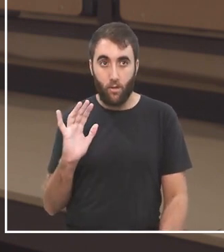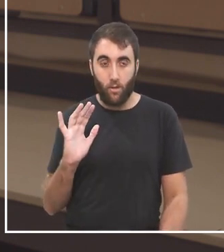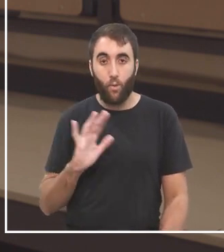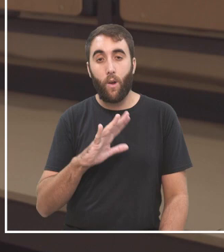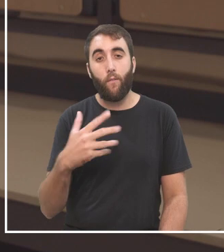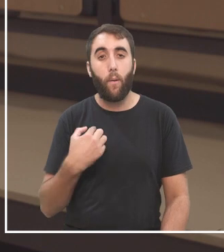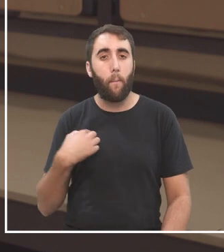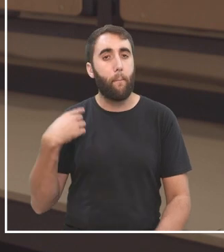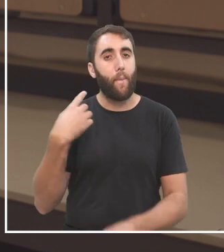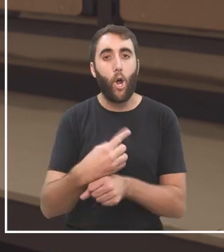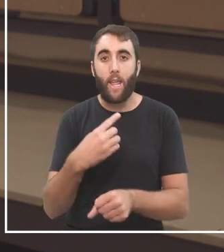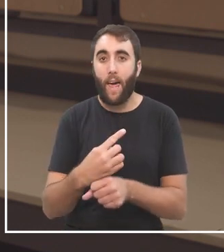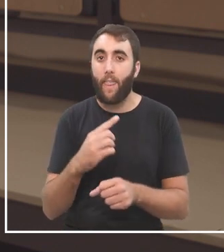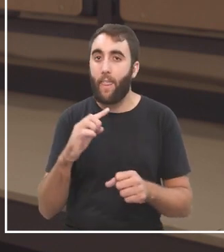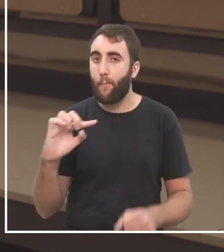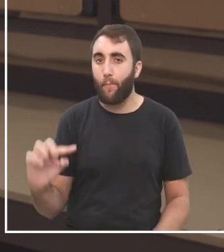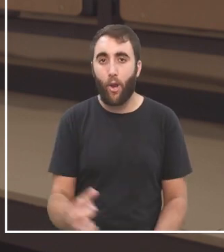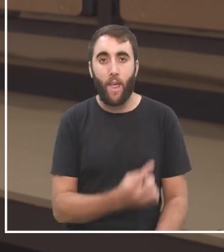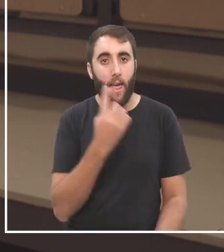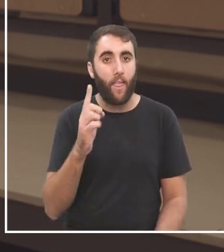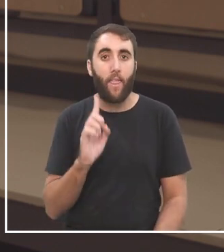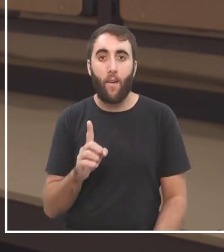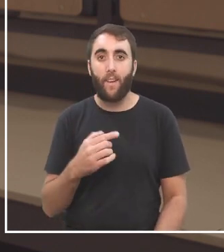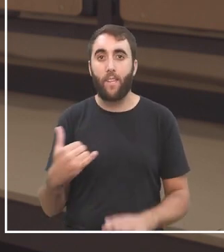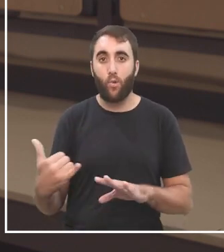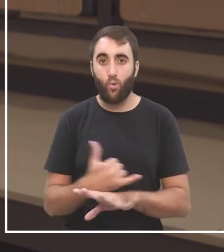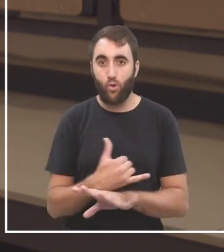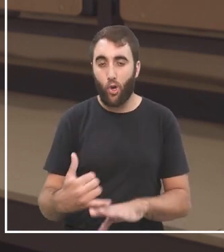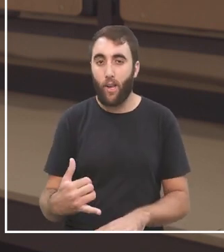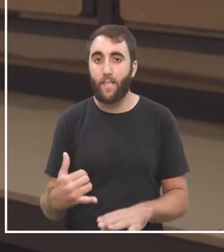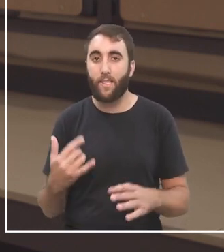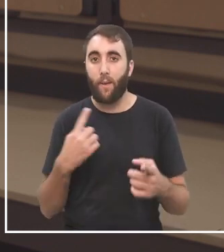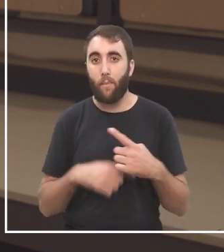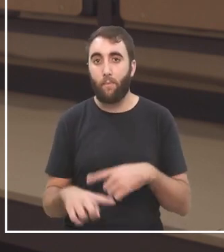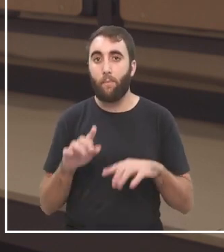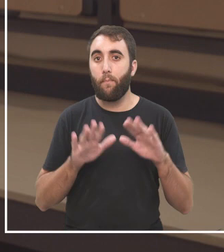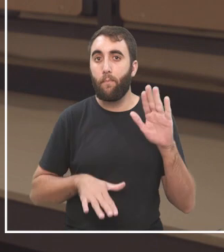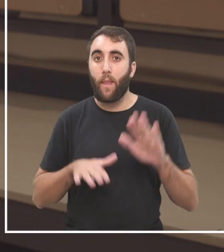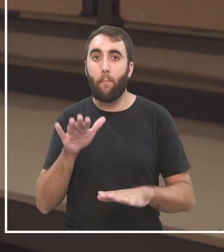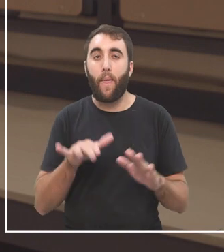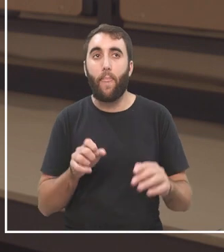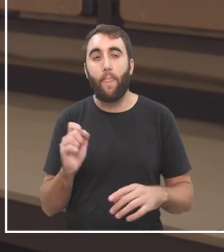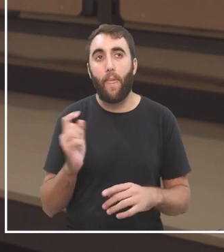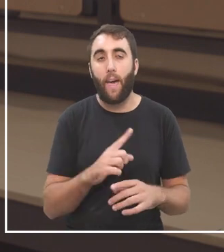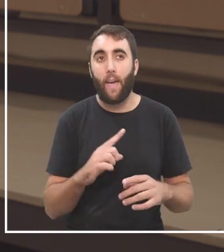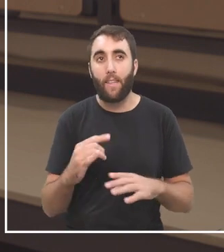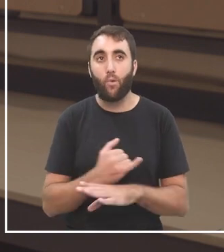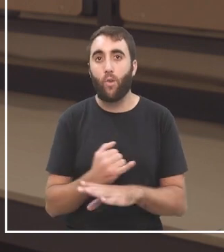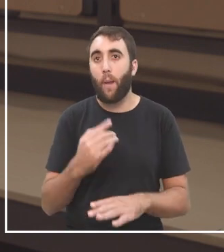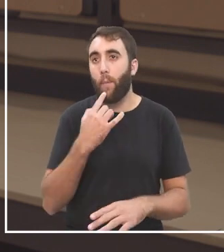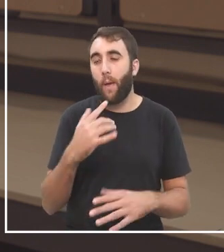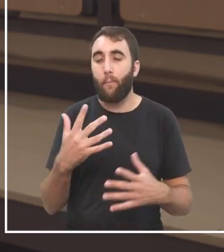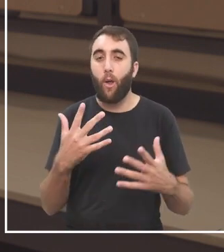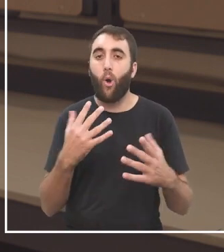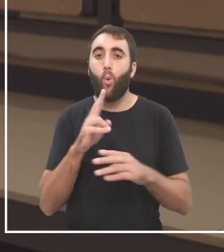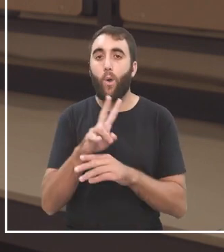las prioridades de las instituciones de las que depende la salud